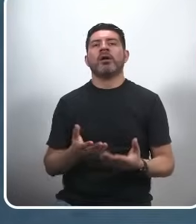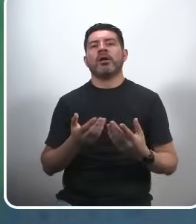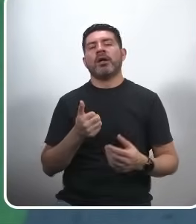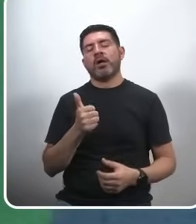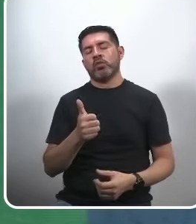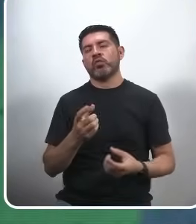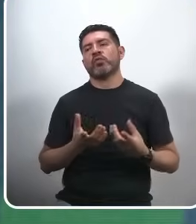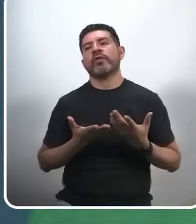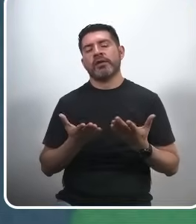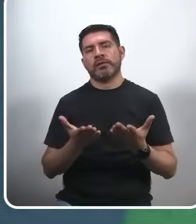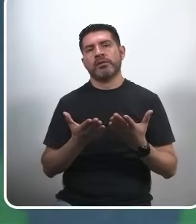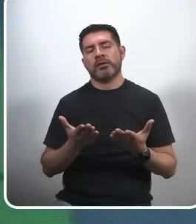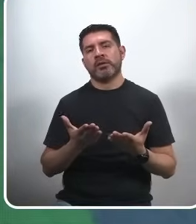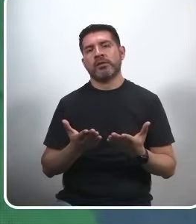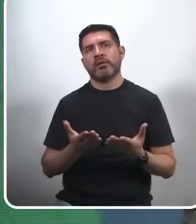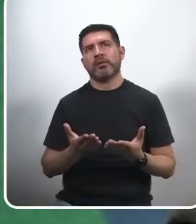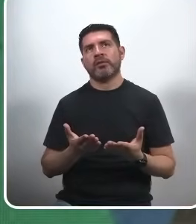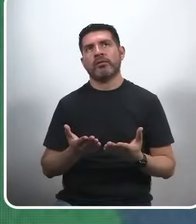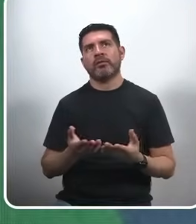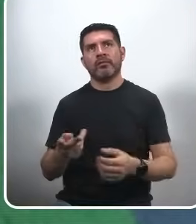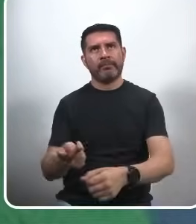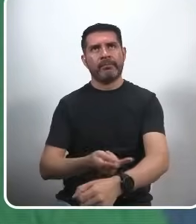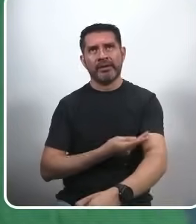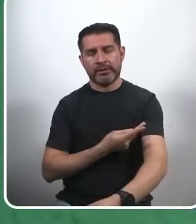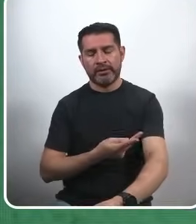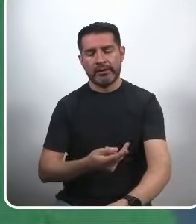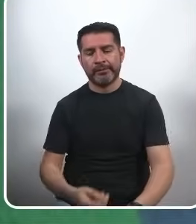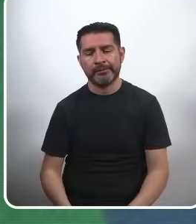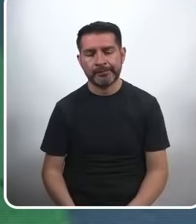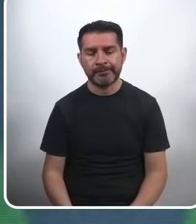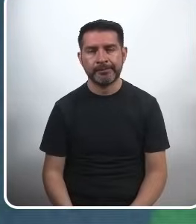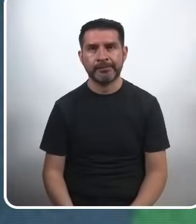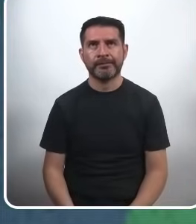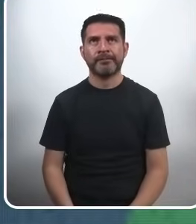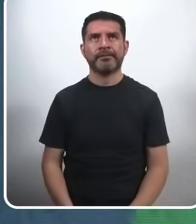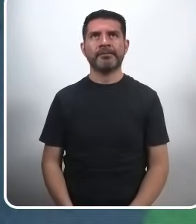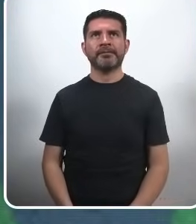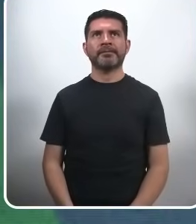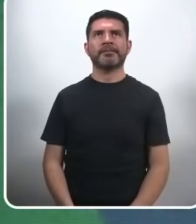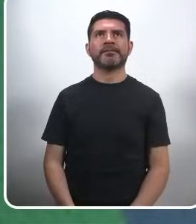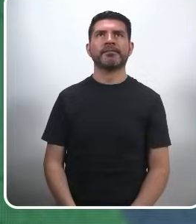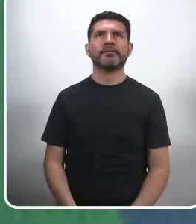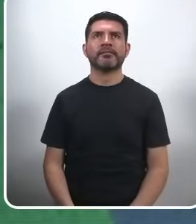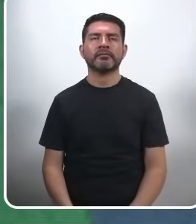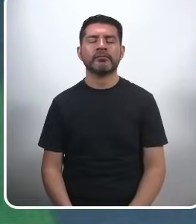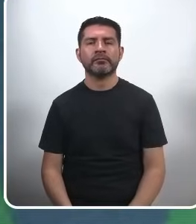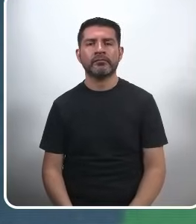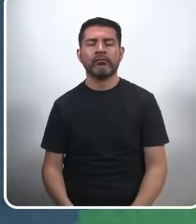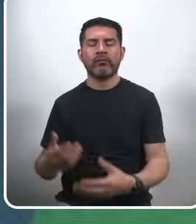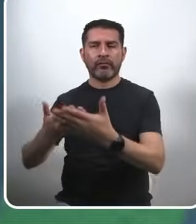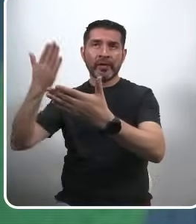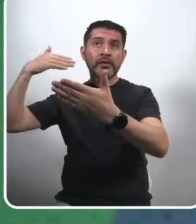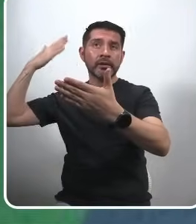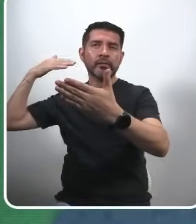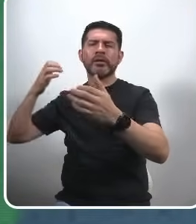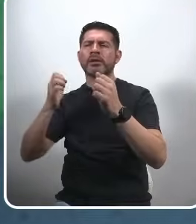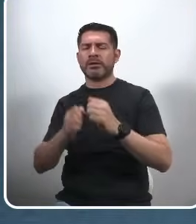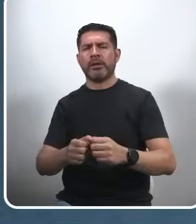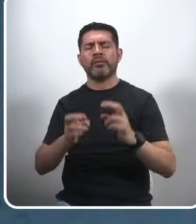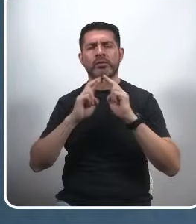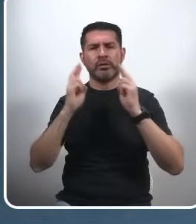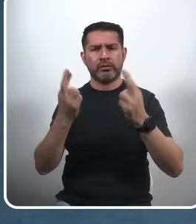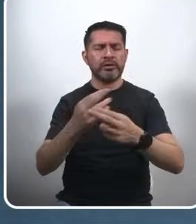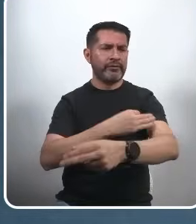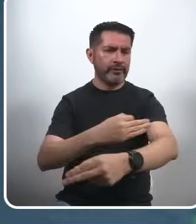y promesas de Dios. Estoy terminando, si alguien quiere pasar al piano. Pero cuando fue hace unos días, estábamos con la familia